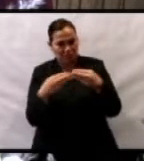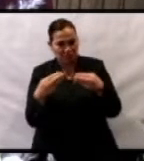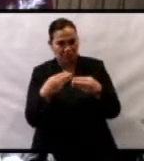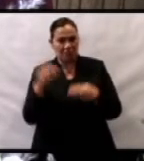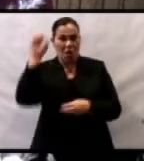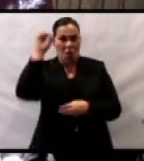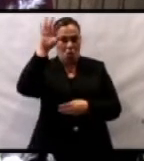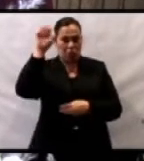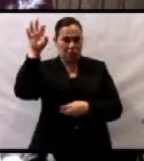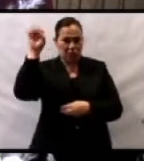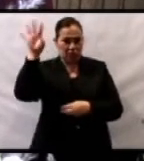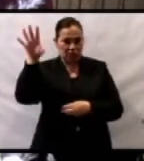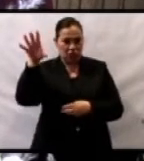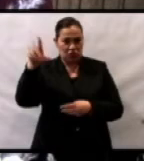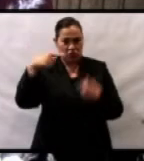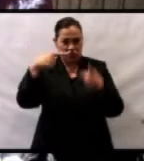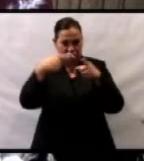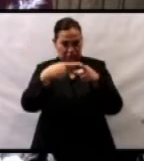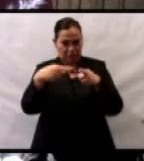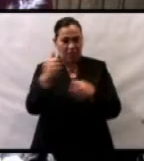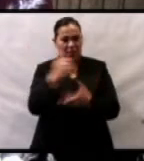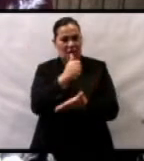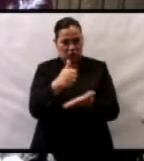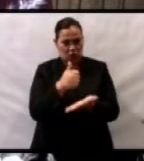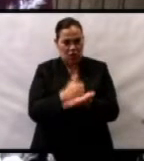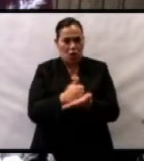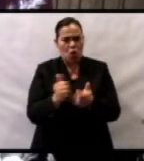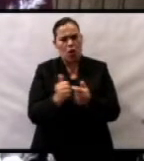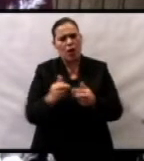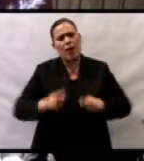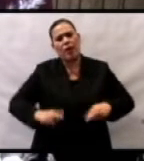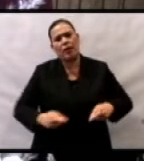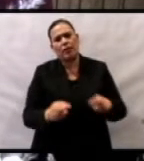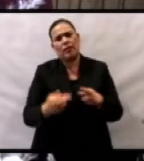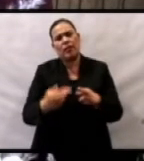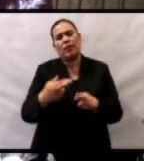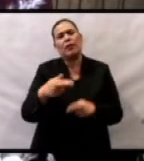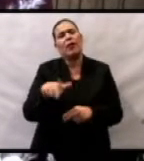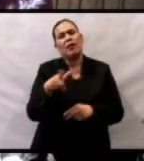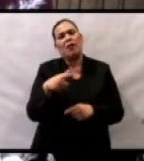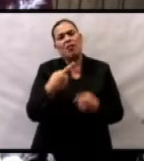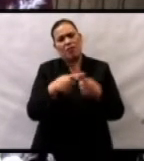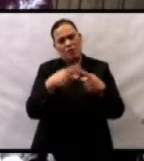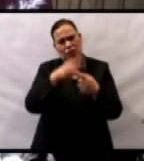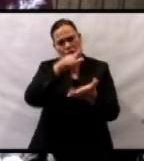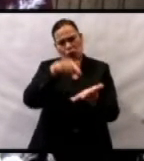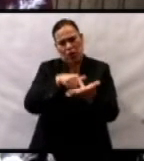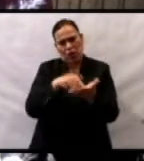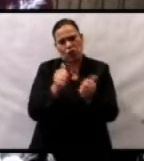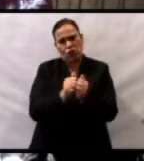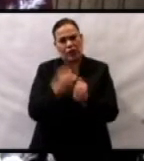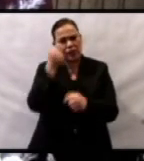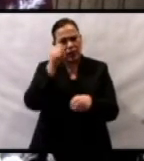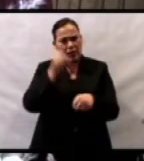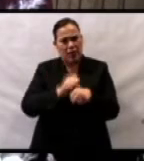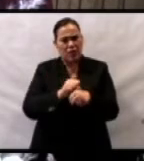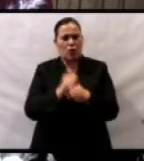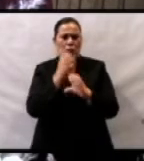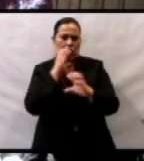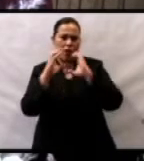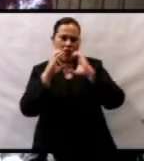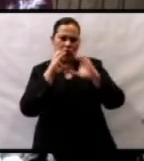Semaforización de los cruces viales de la ciudad con la carretera Yagualica, área de comunicaciones y transportes.